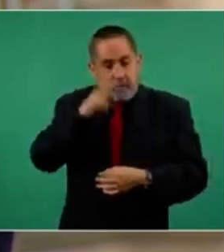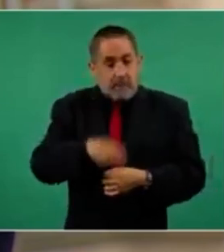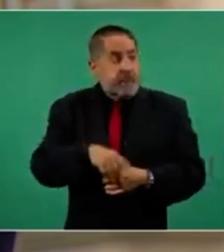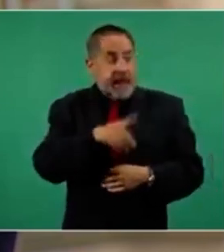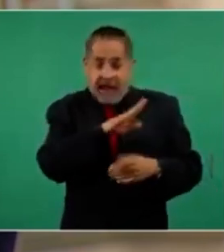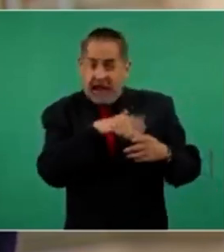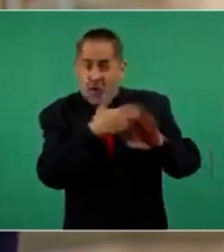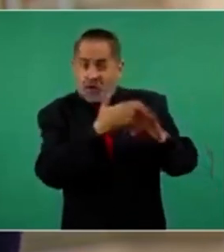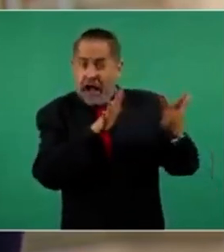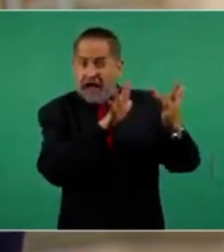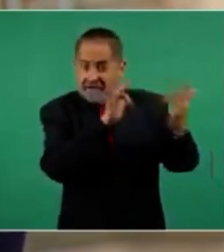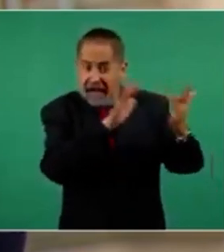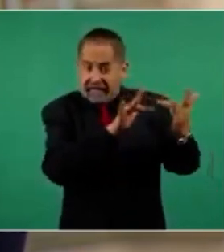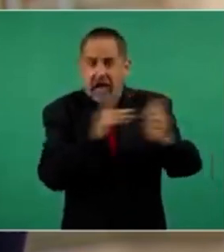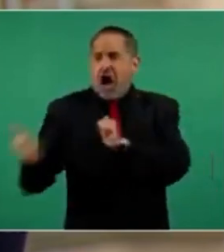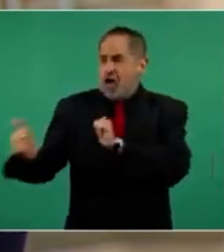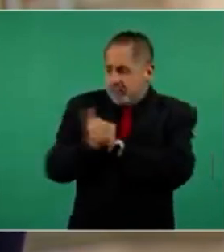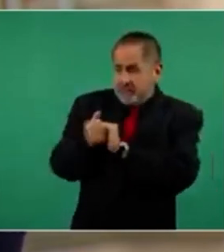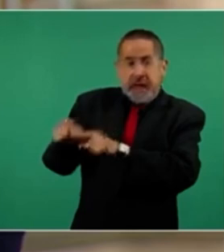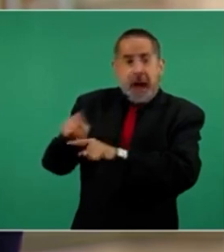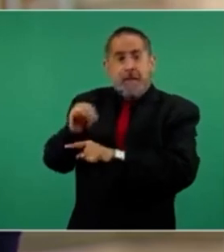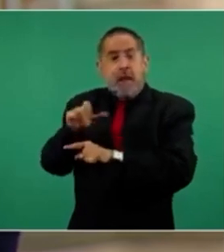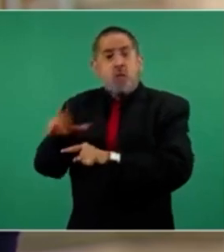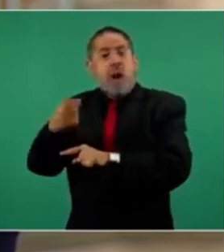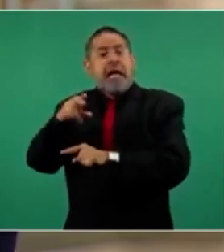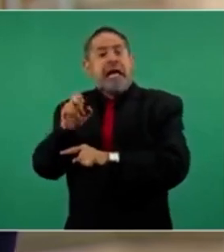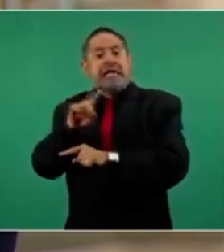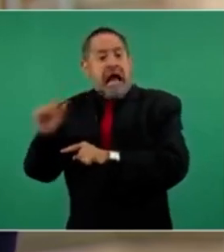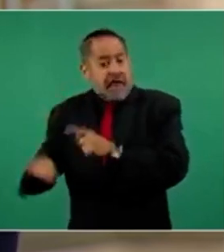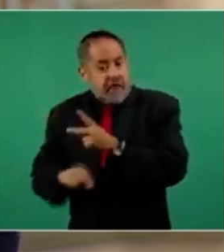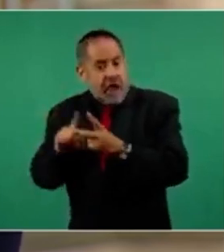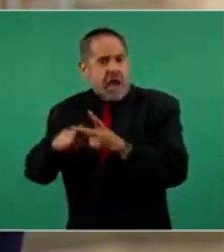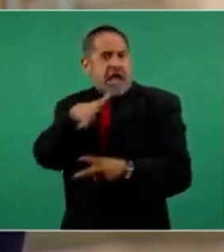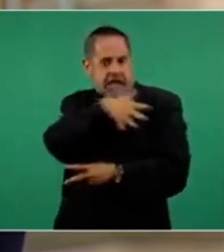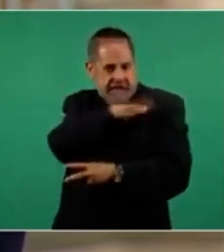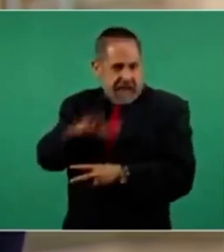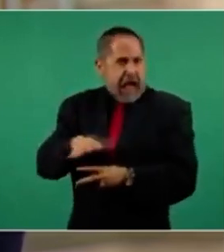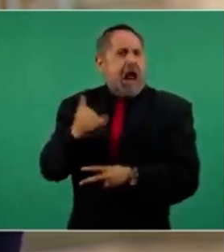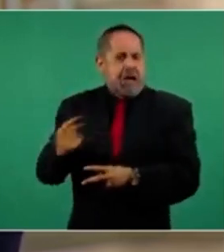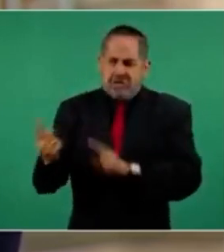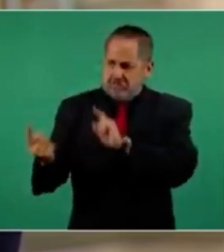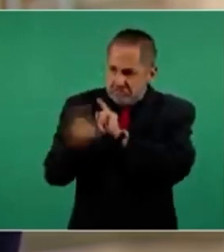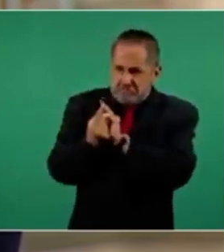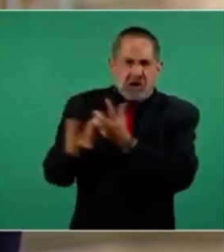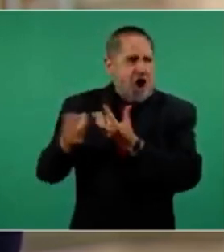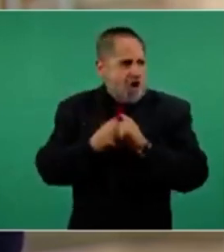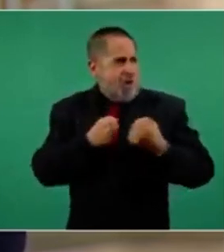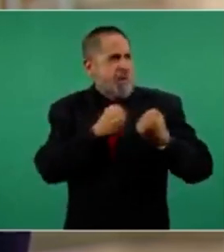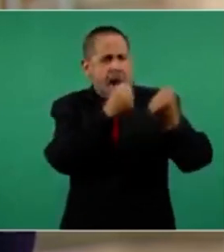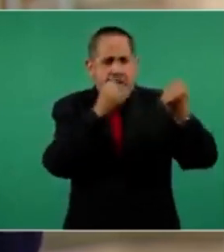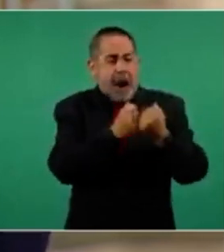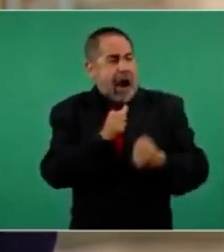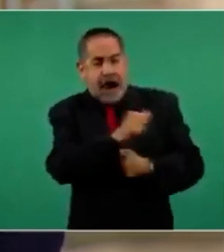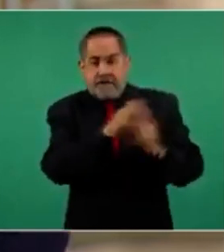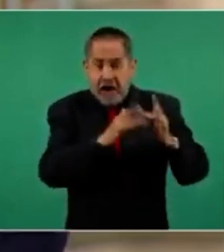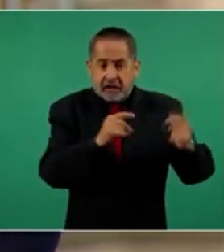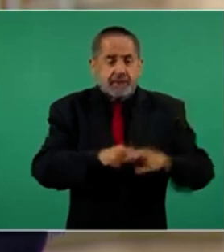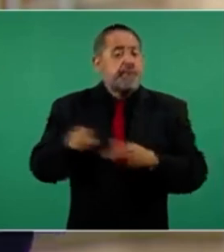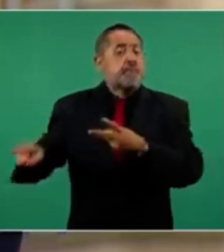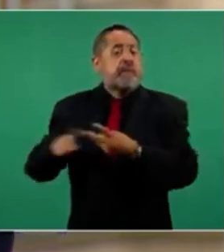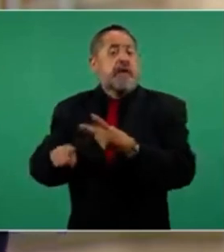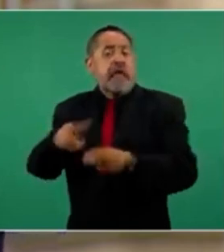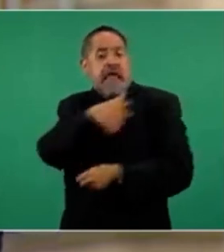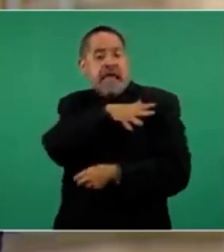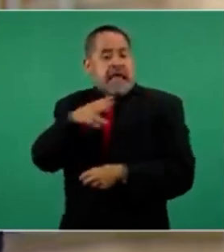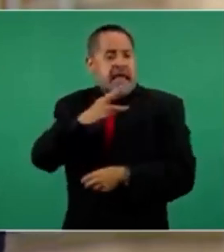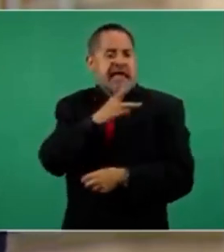ejército mexicano los hermanos Manuel y Rafael de Quesada y Loynaz, general y coronel respectivamente. Los coroneles Luis Eduardo del